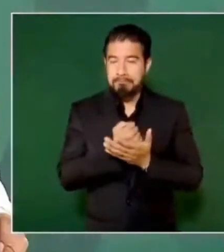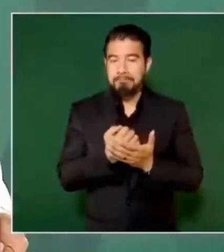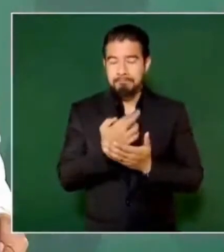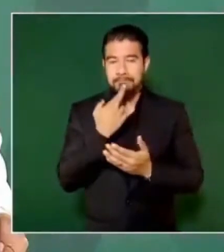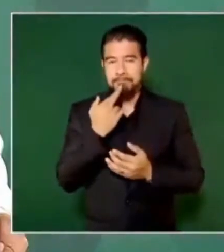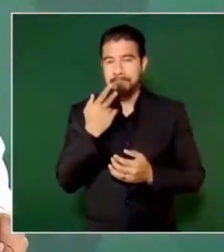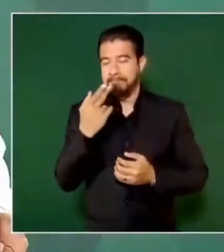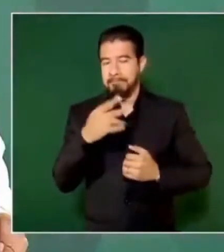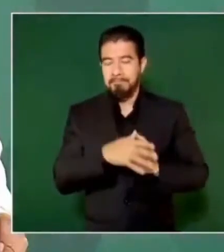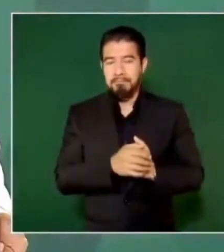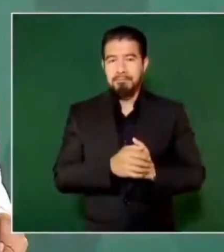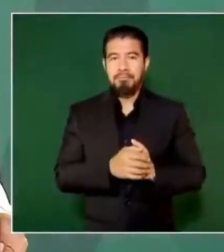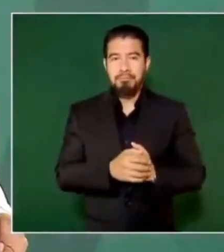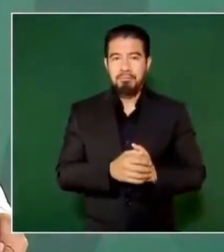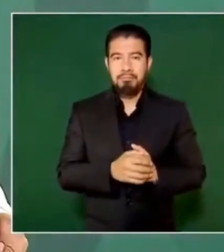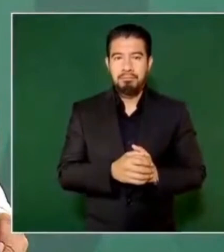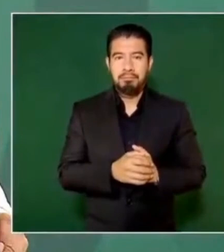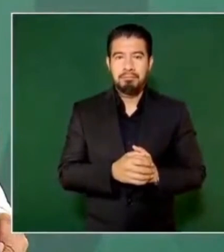Eso